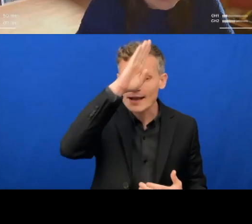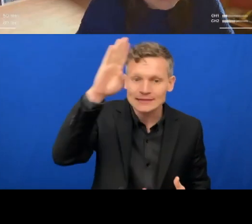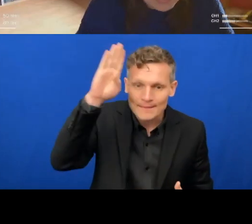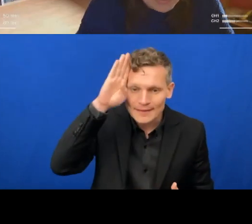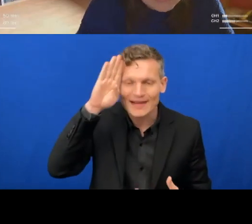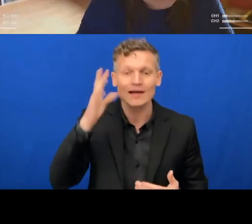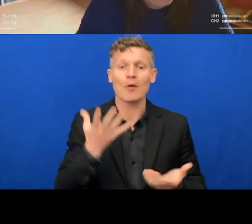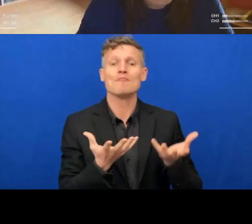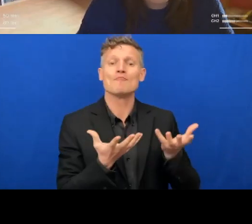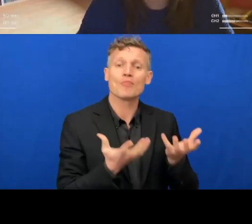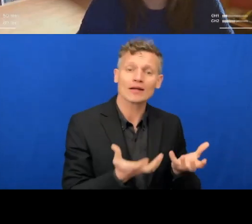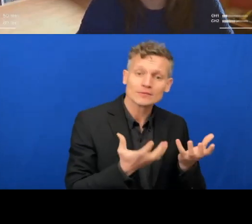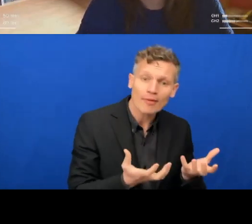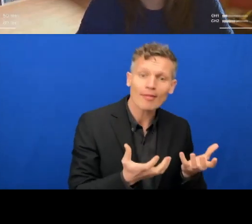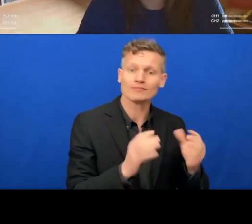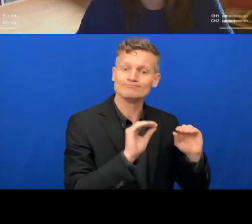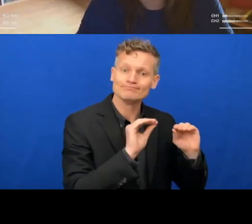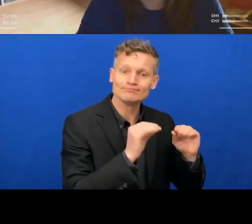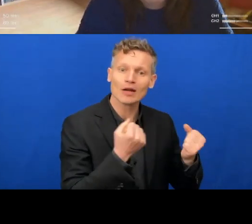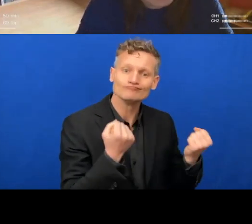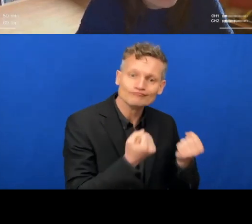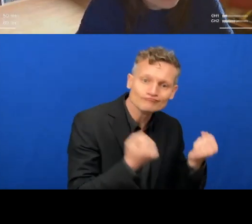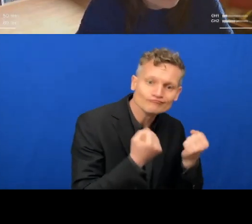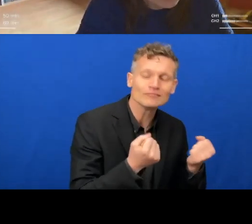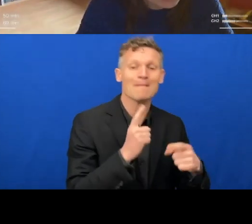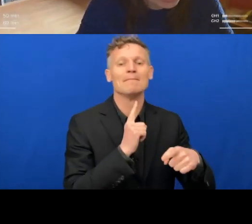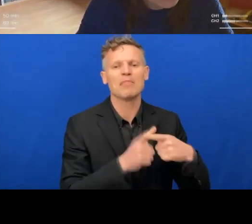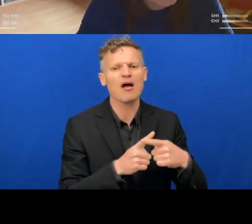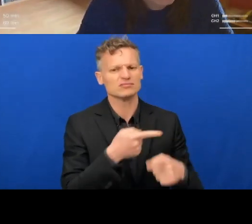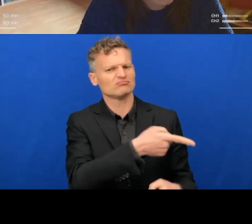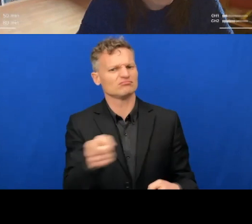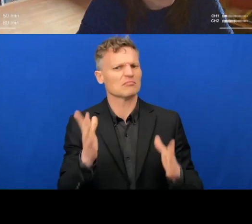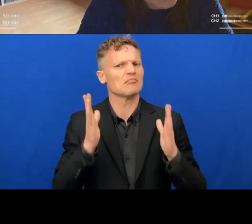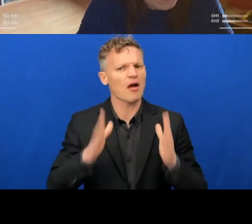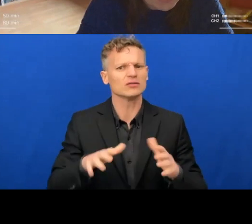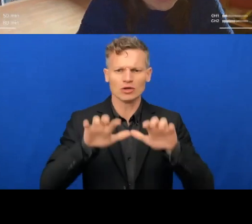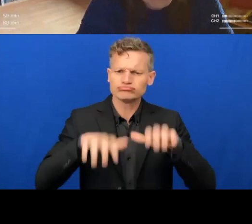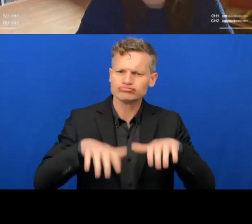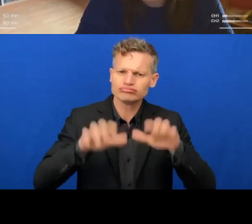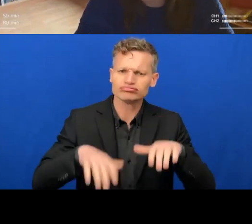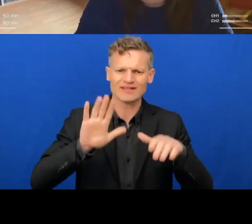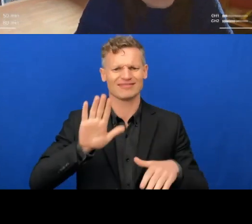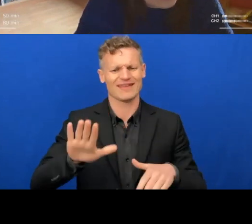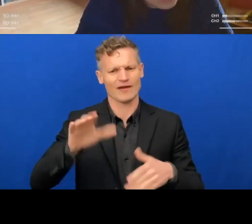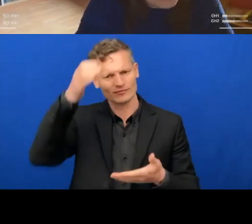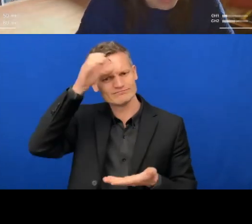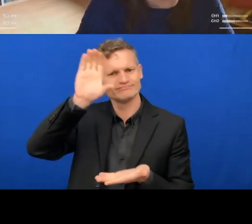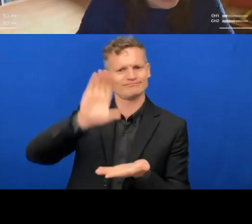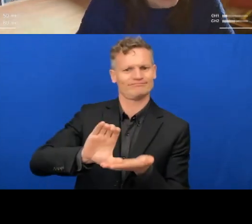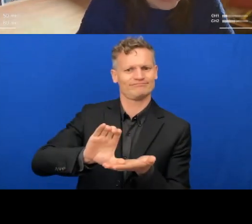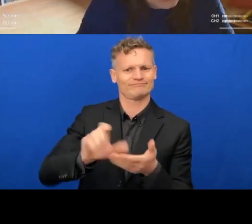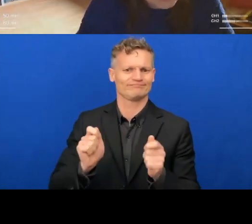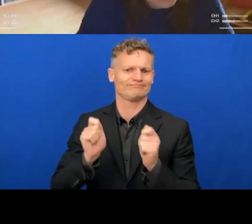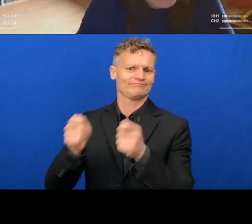llamamos nosotros, un componente más práctico, y se solicita o se requiere a los alumnos que escriban